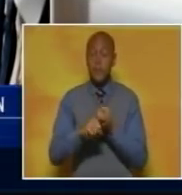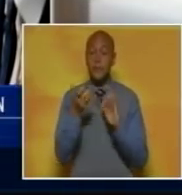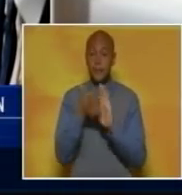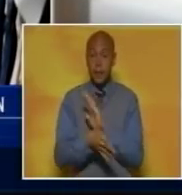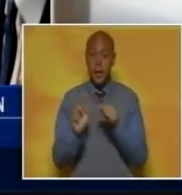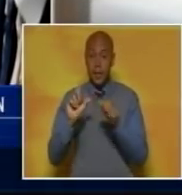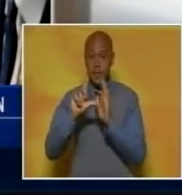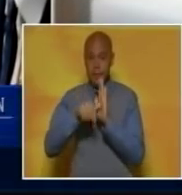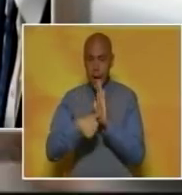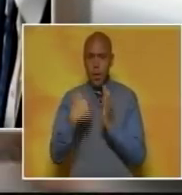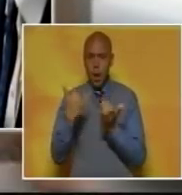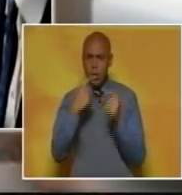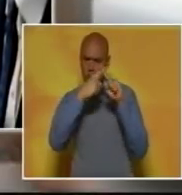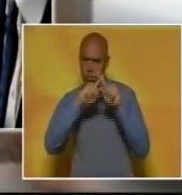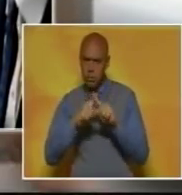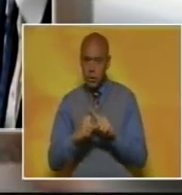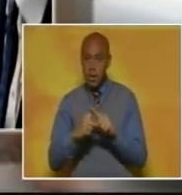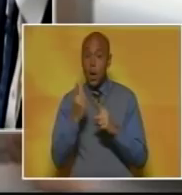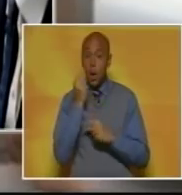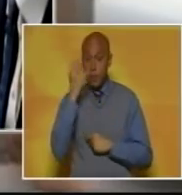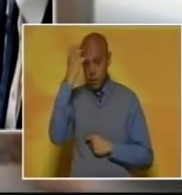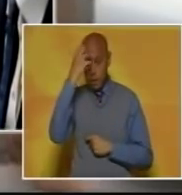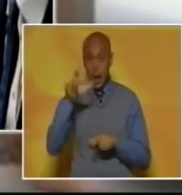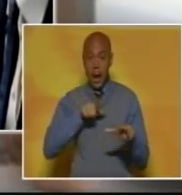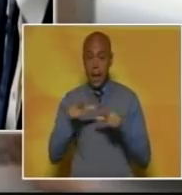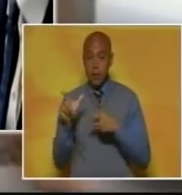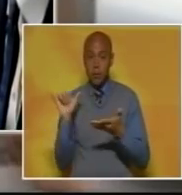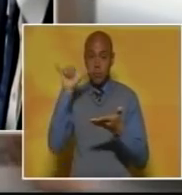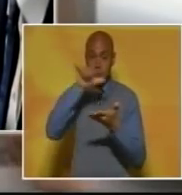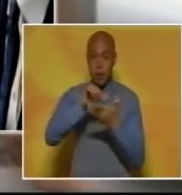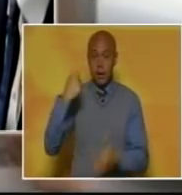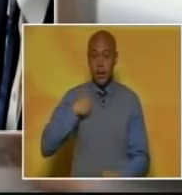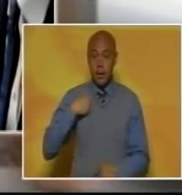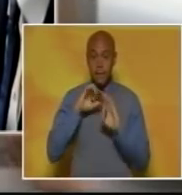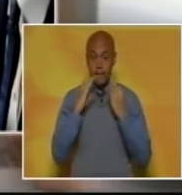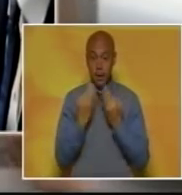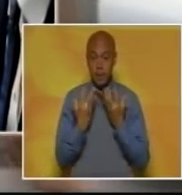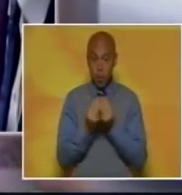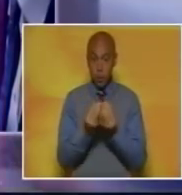una auditoría. Harry ya está en Canadá con su familia.